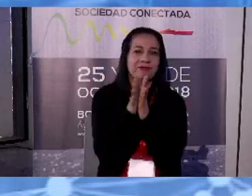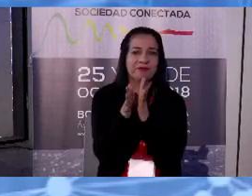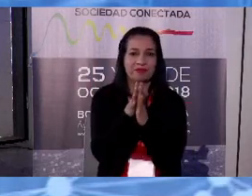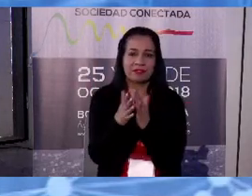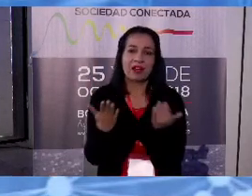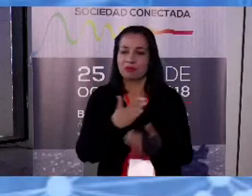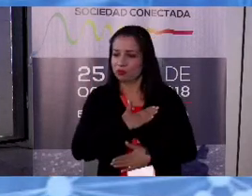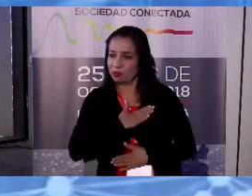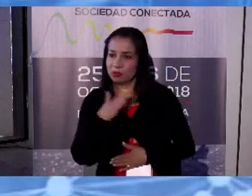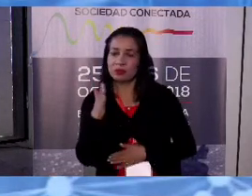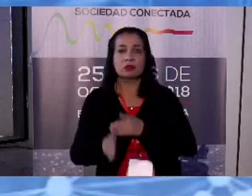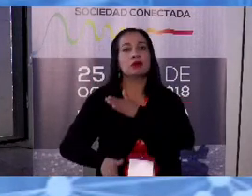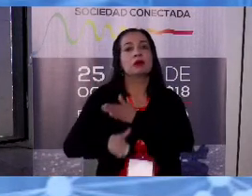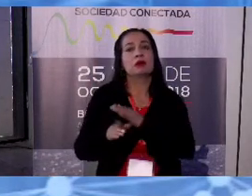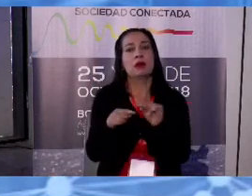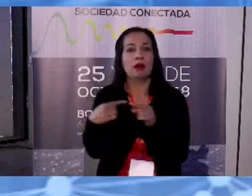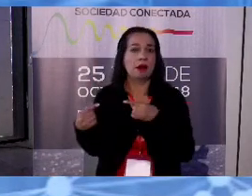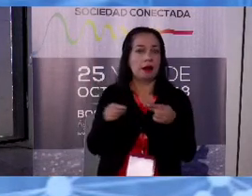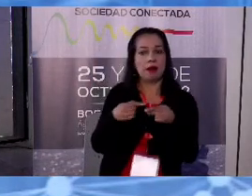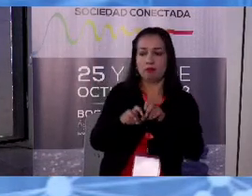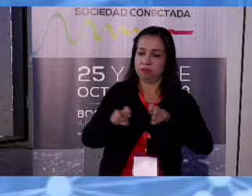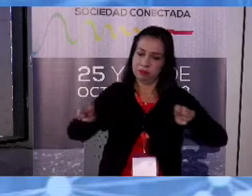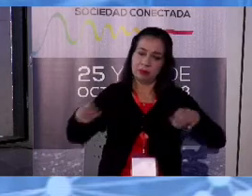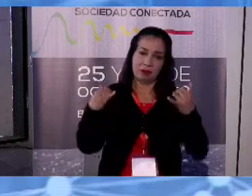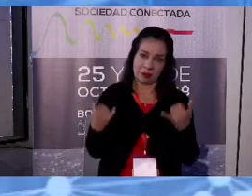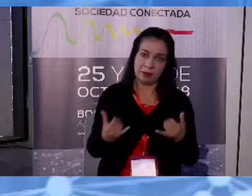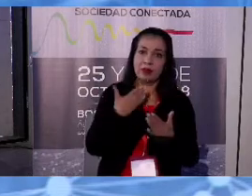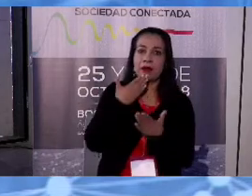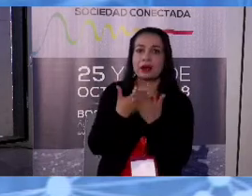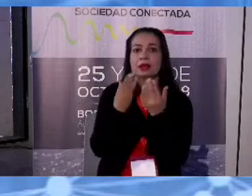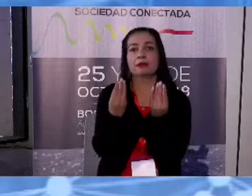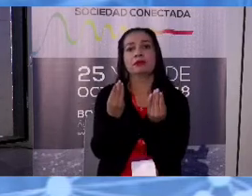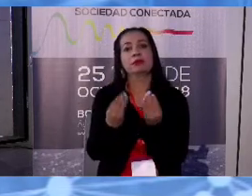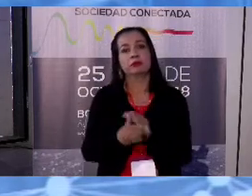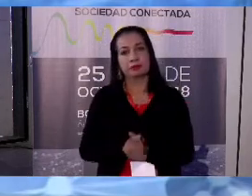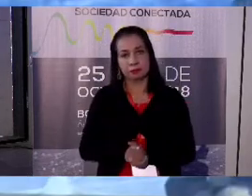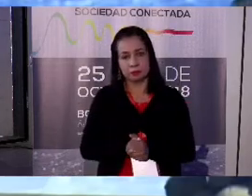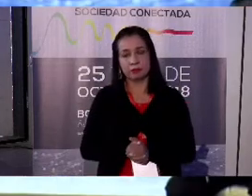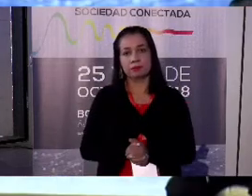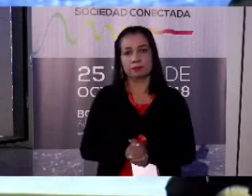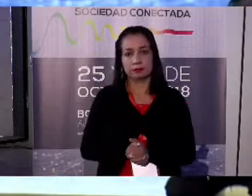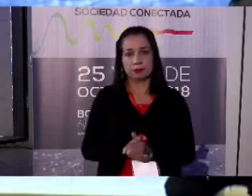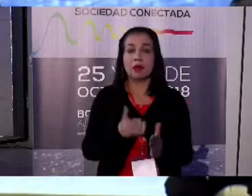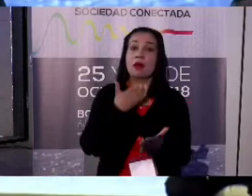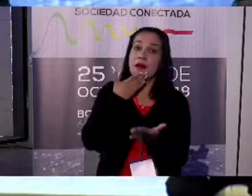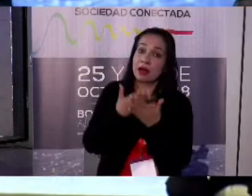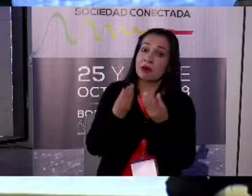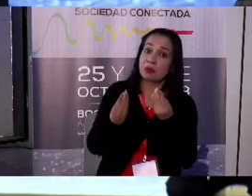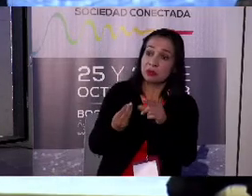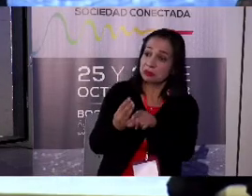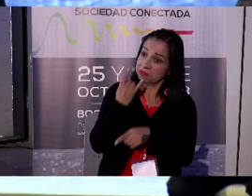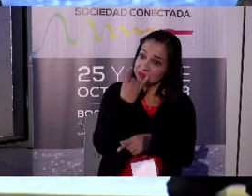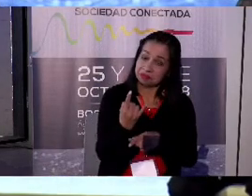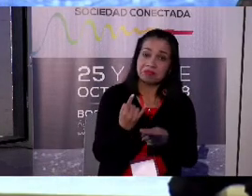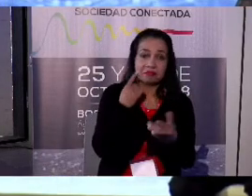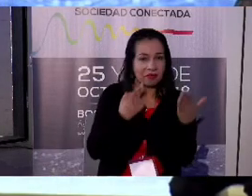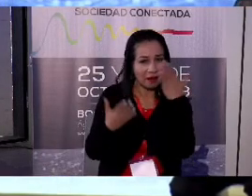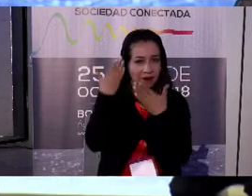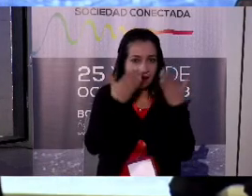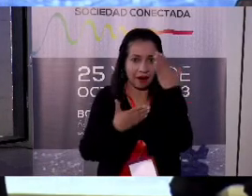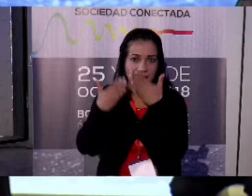Ahora continuamos en la discusión en el panel Muchísimas gracias Muchísimas gracias Glen muy interesante el el el análisis que